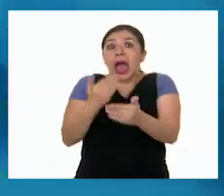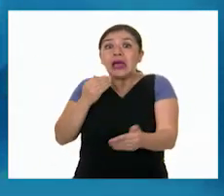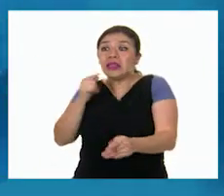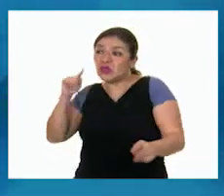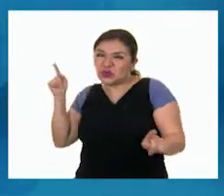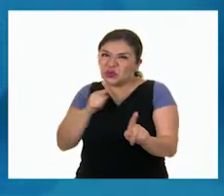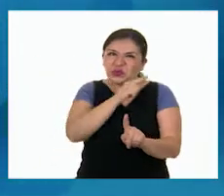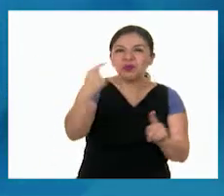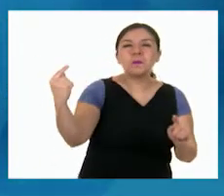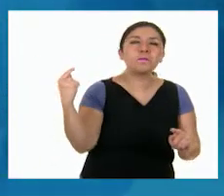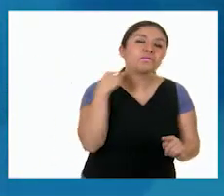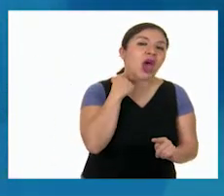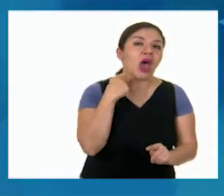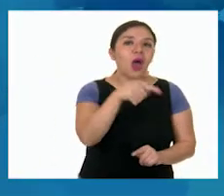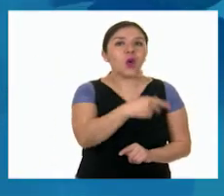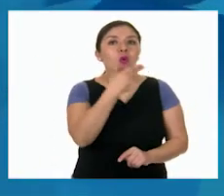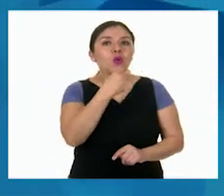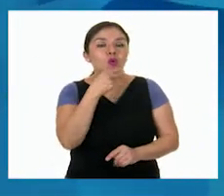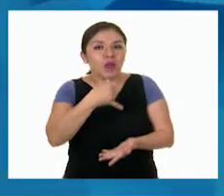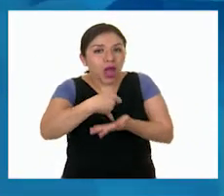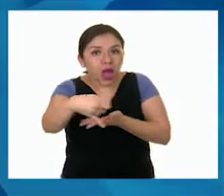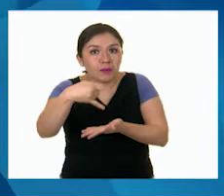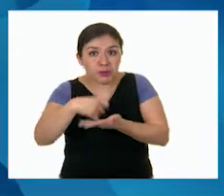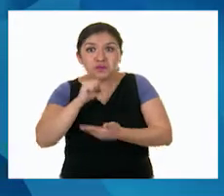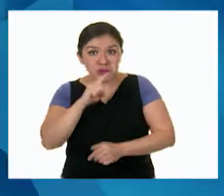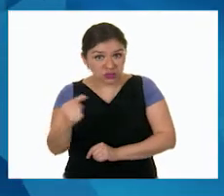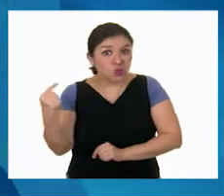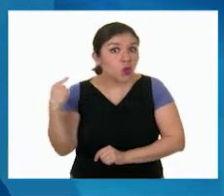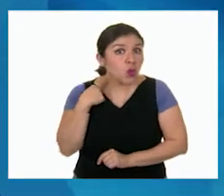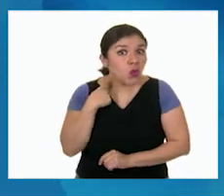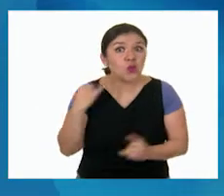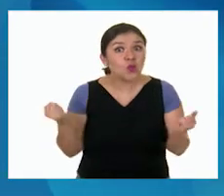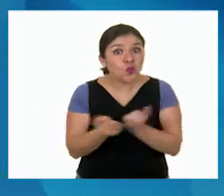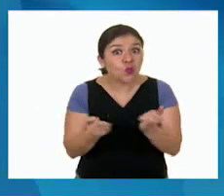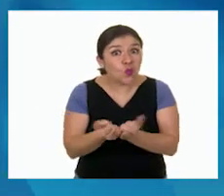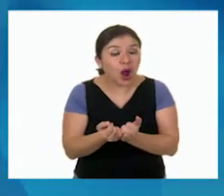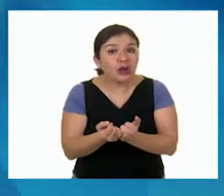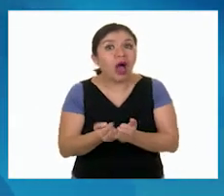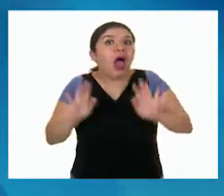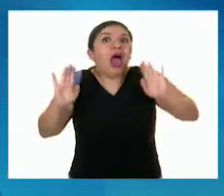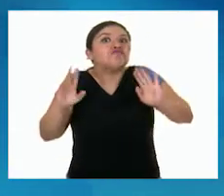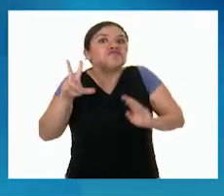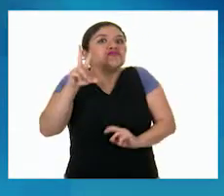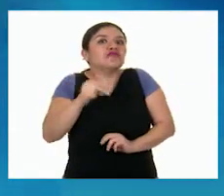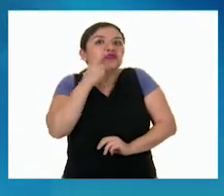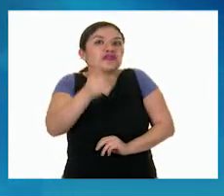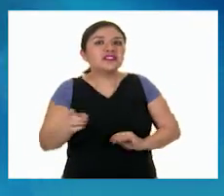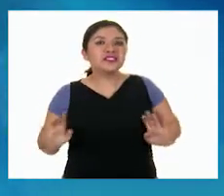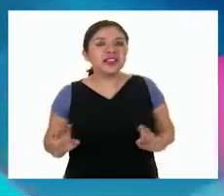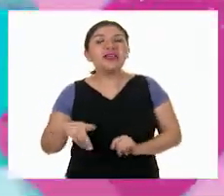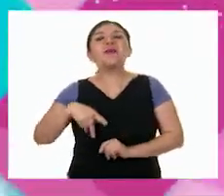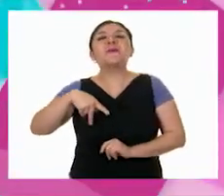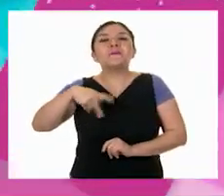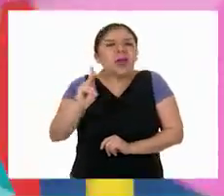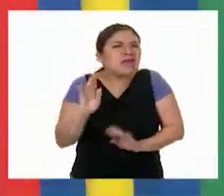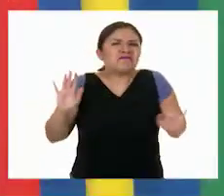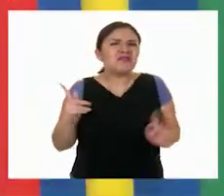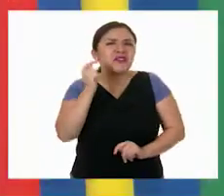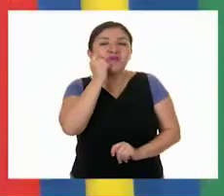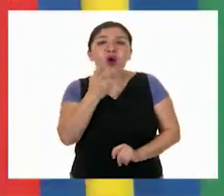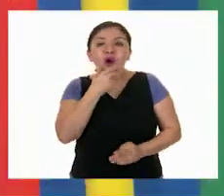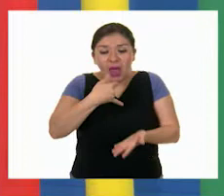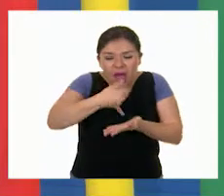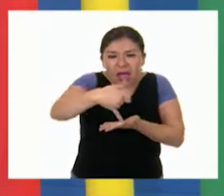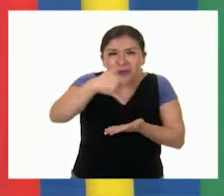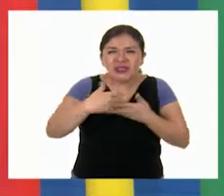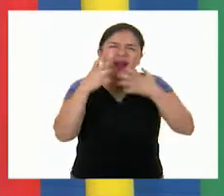picó. ¿Y dónde lo picó? ¿En el cuello también? Ah, eso no lo sé, Raulito. Pero como sea, el campesino